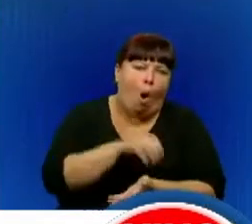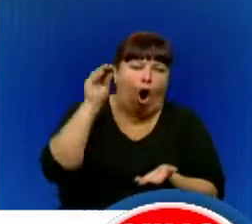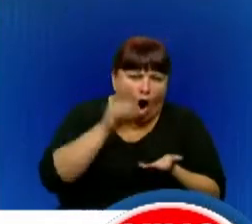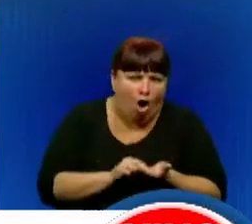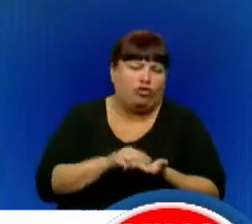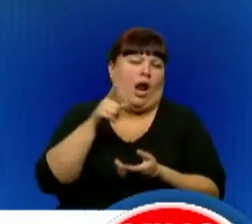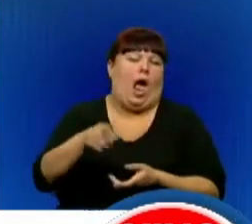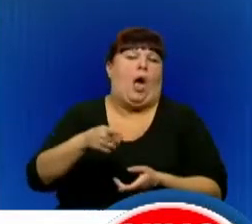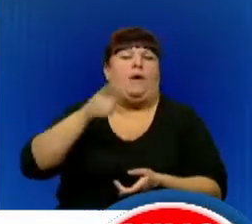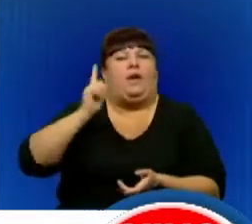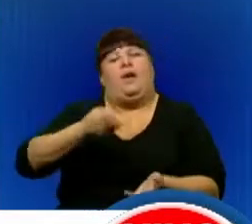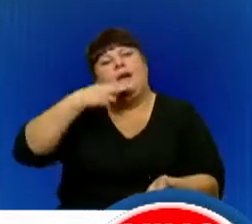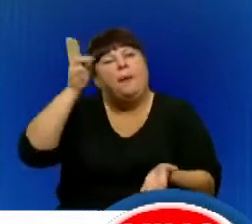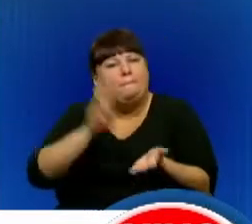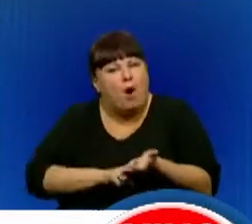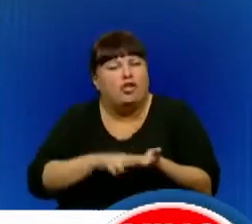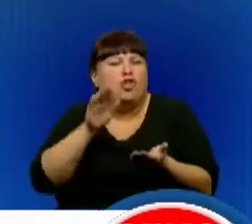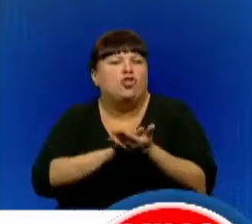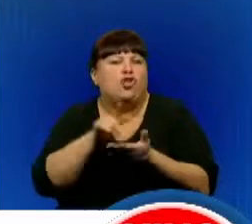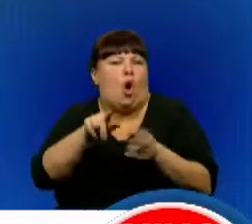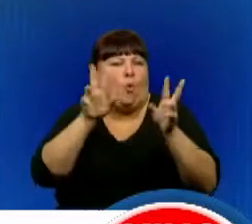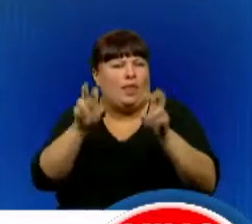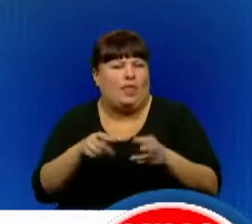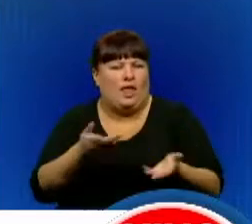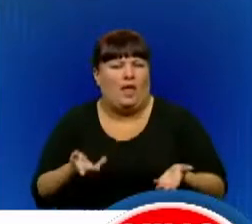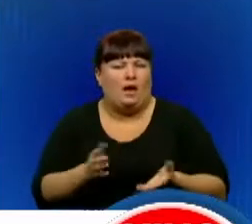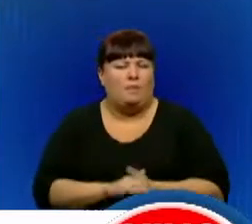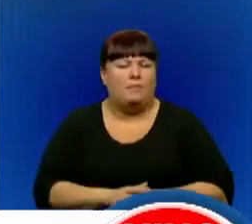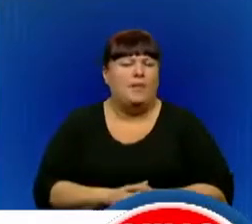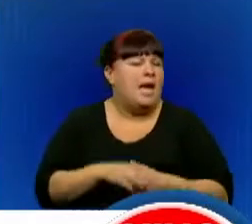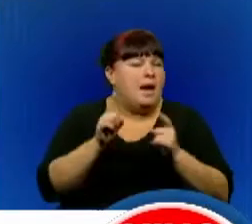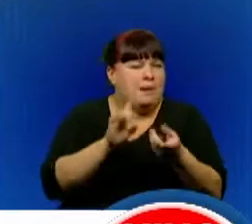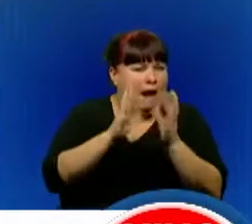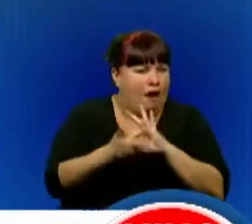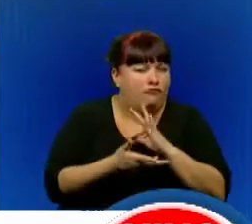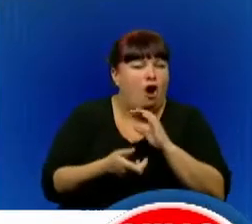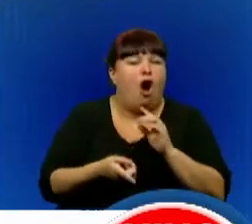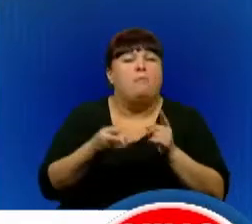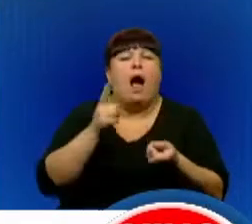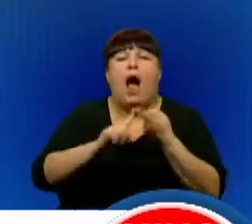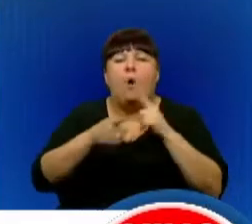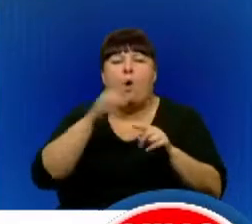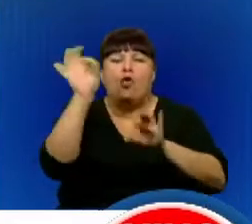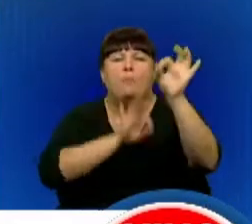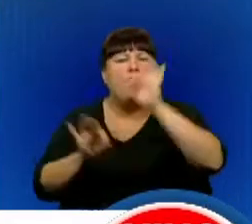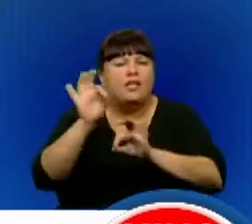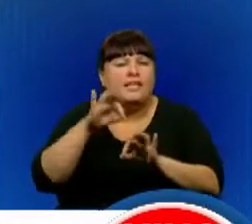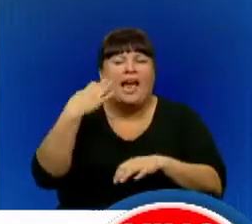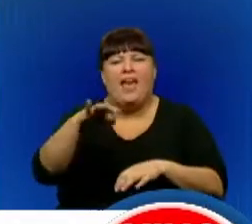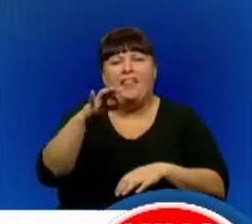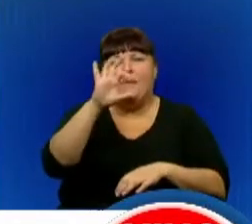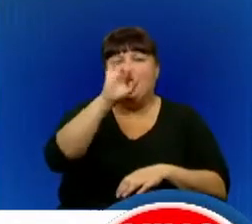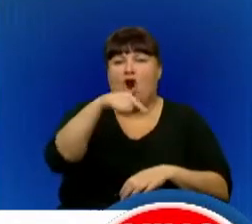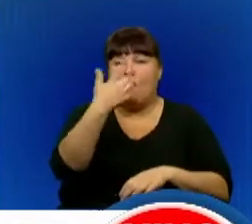la potestad de gravar respecto a estas cuestiones. De la misma manera se fijó una alícuota que debía estar entre